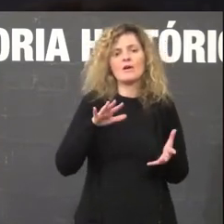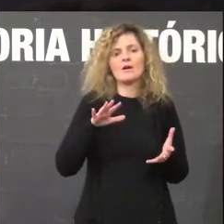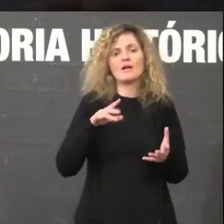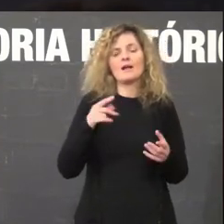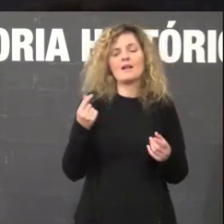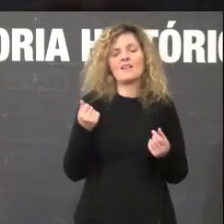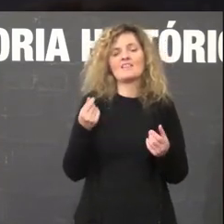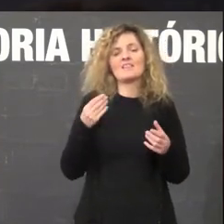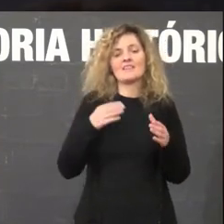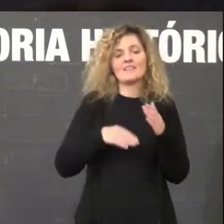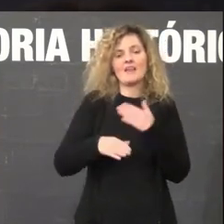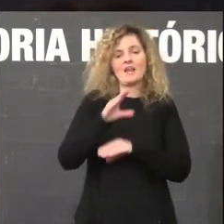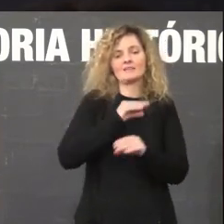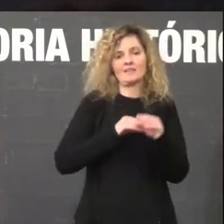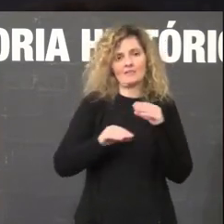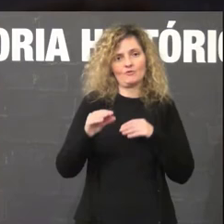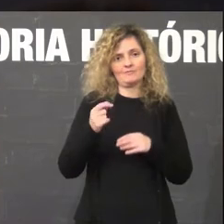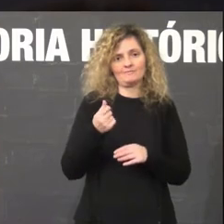transacción.